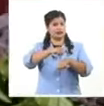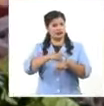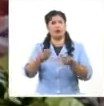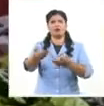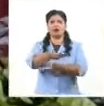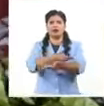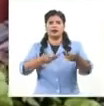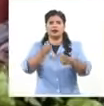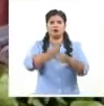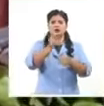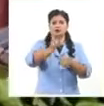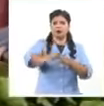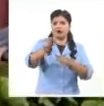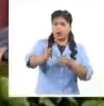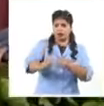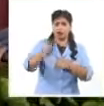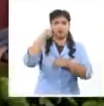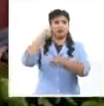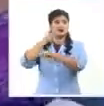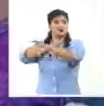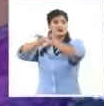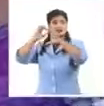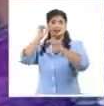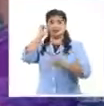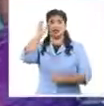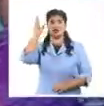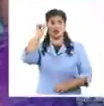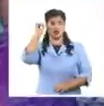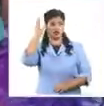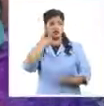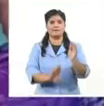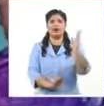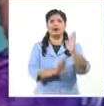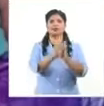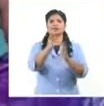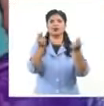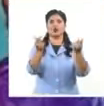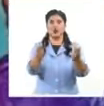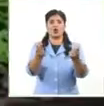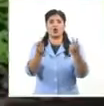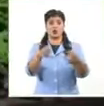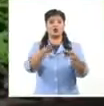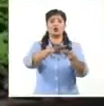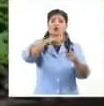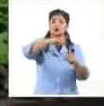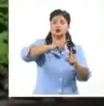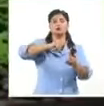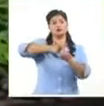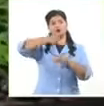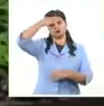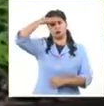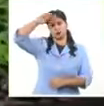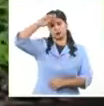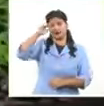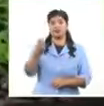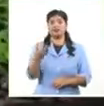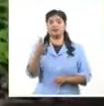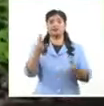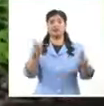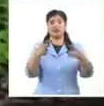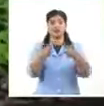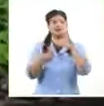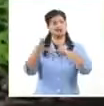la aplicación de la ciencia y la innovación en función del desarrollo económico del territorio y el país. En esta tercera jornada dialogó con el productor